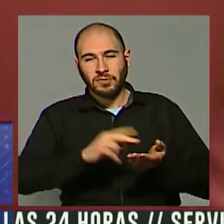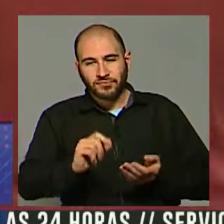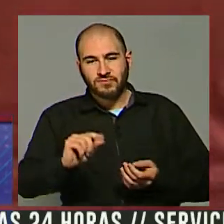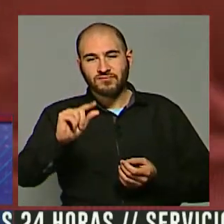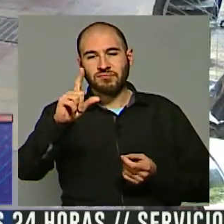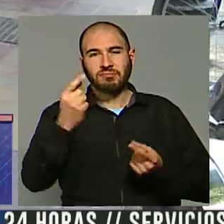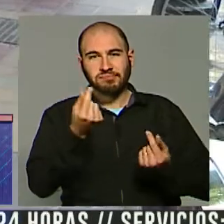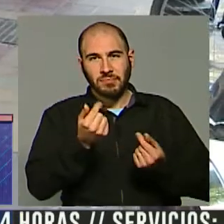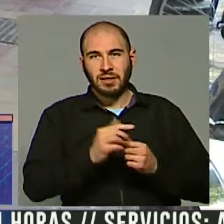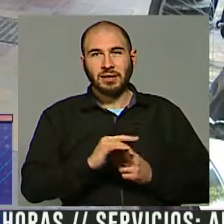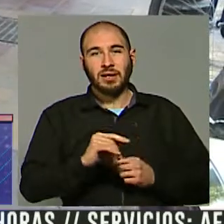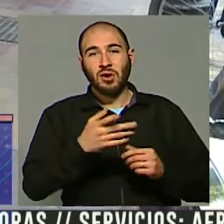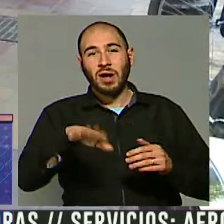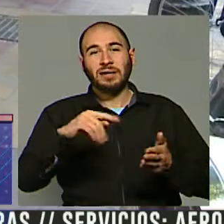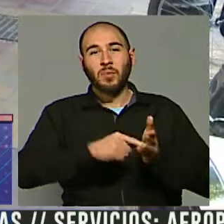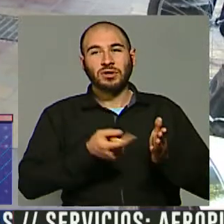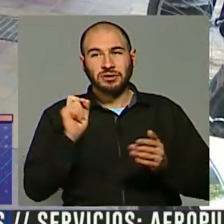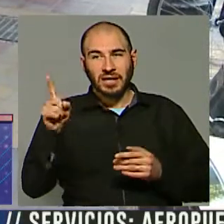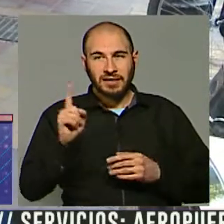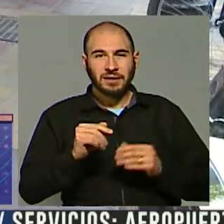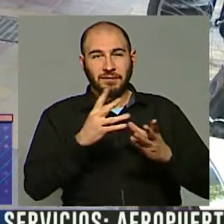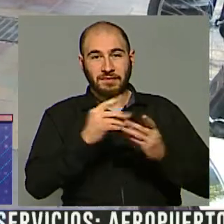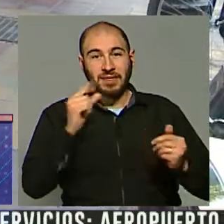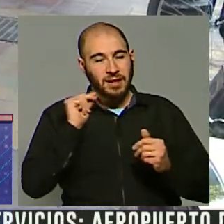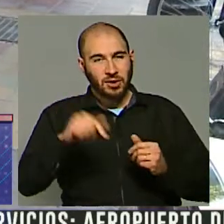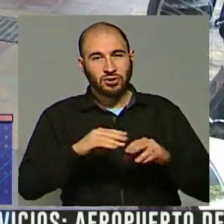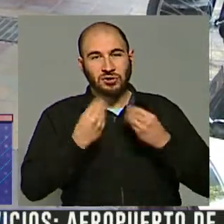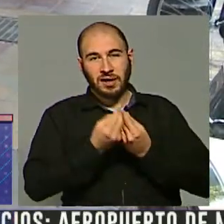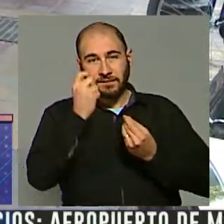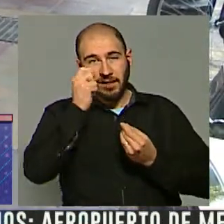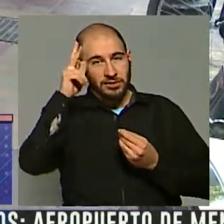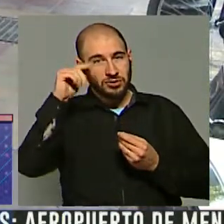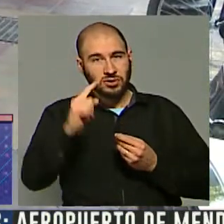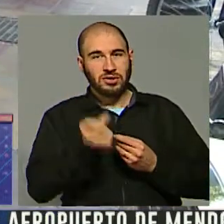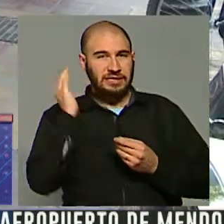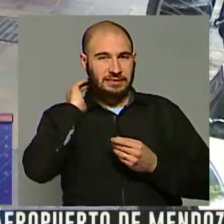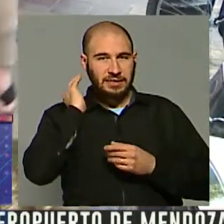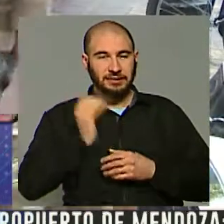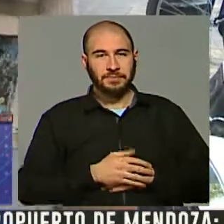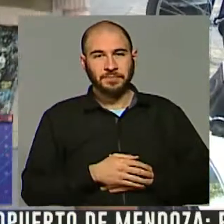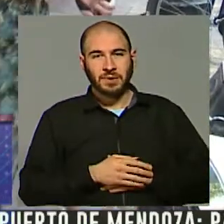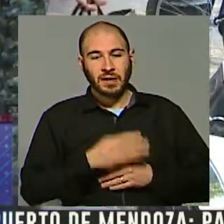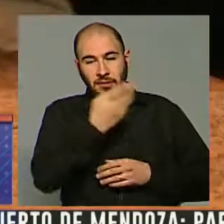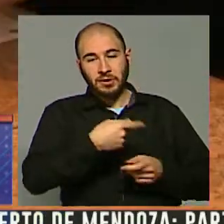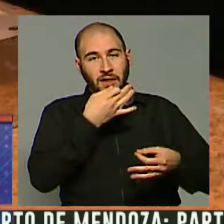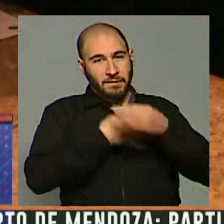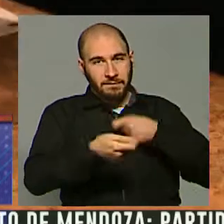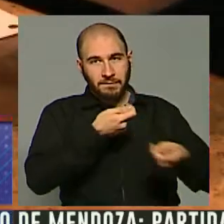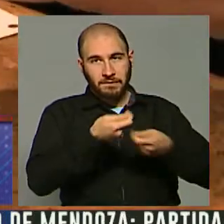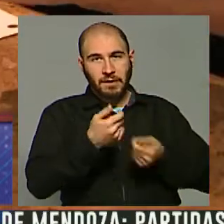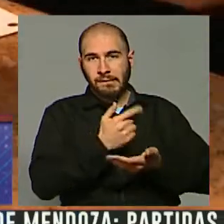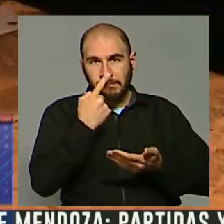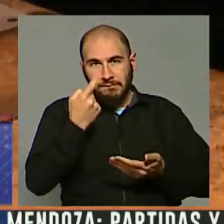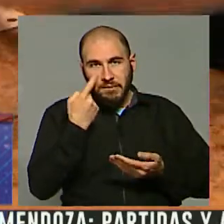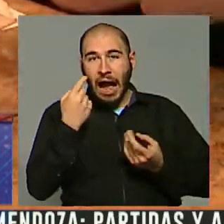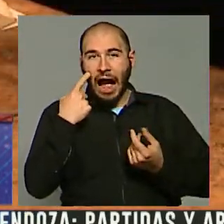de precios en el microcentro porteño y cerró la jornada en 28.16. Los operadores estuvieron